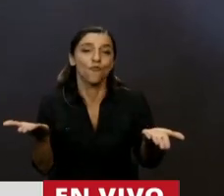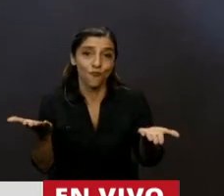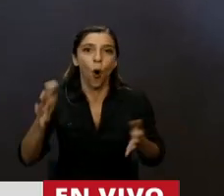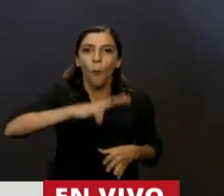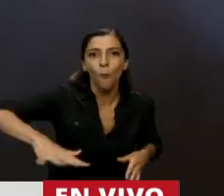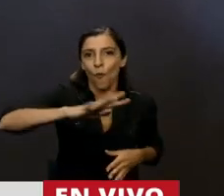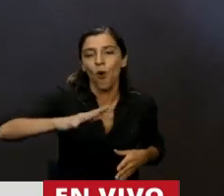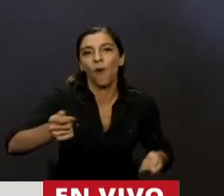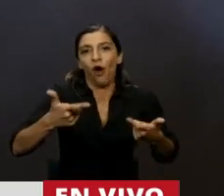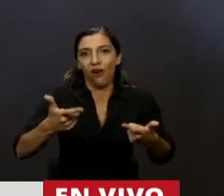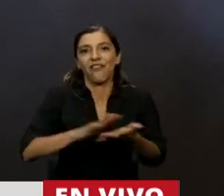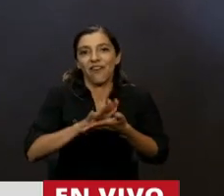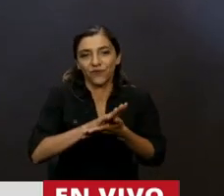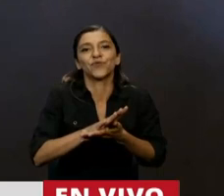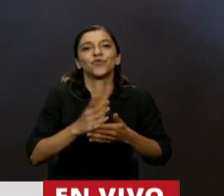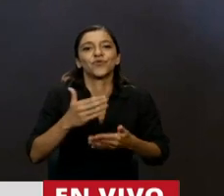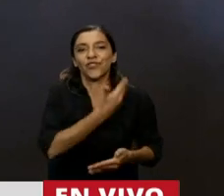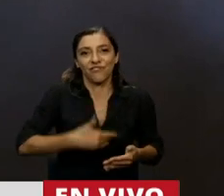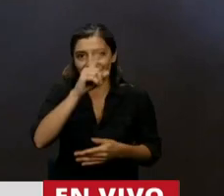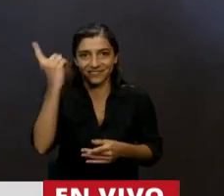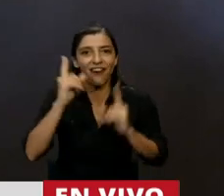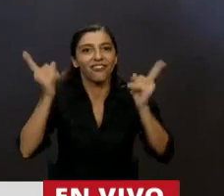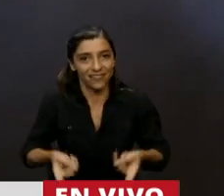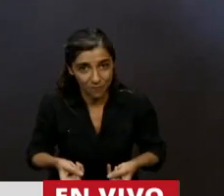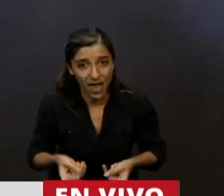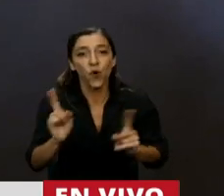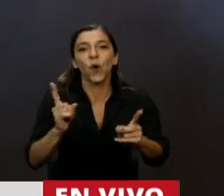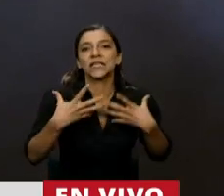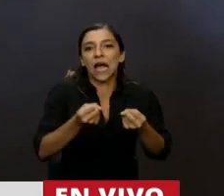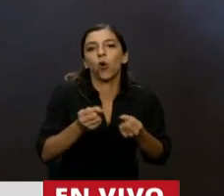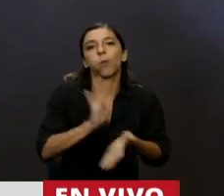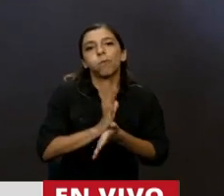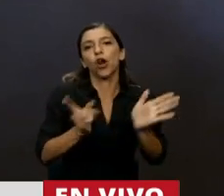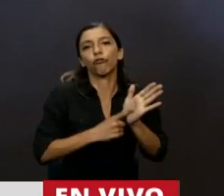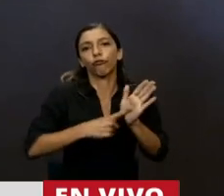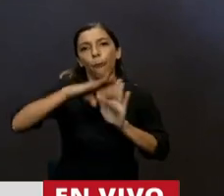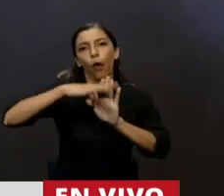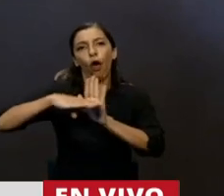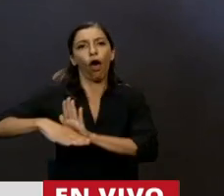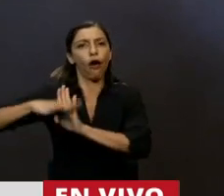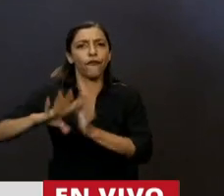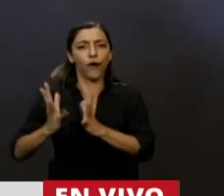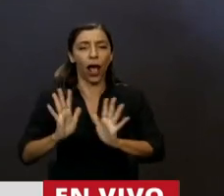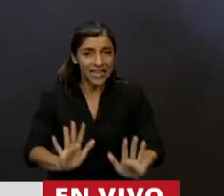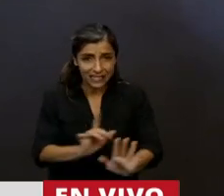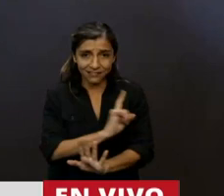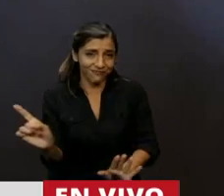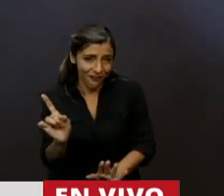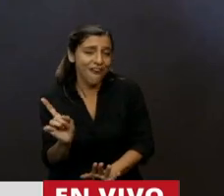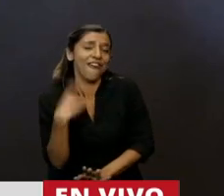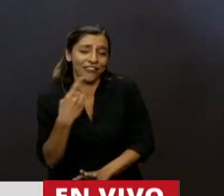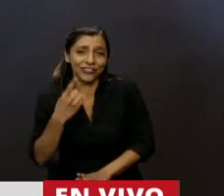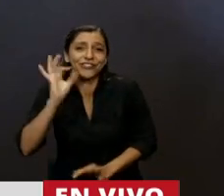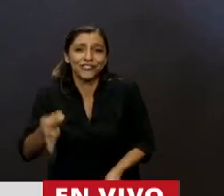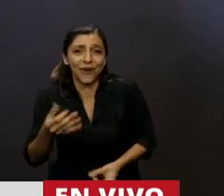salud solo como una cuestión de normas y protocolos. Entendemos la salud con una razonabilidad que tiene que ver